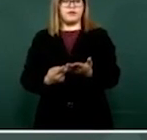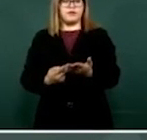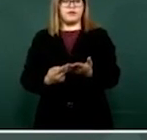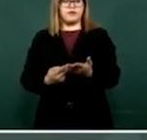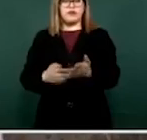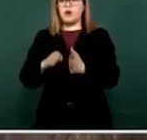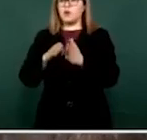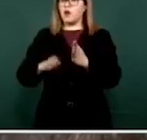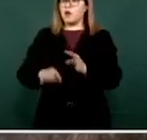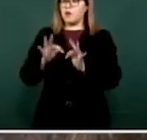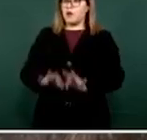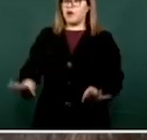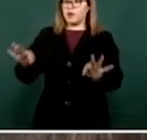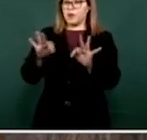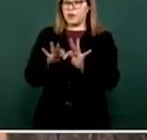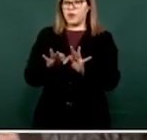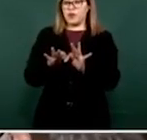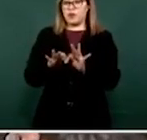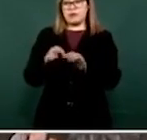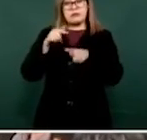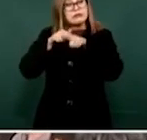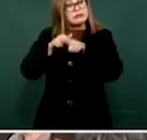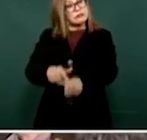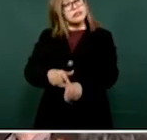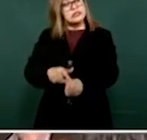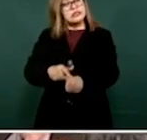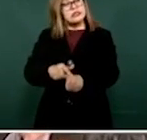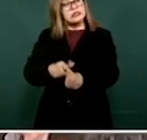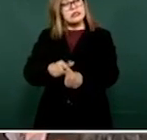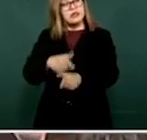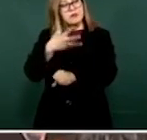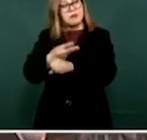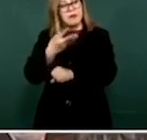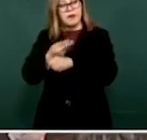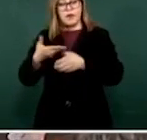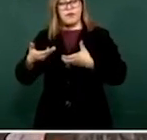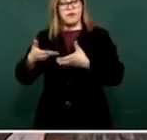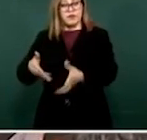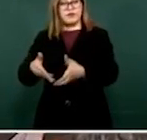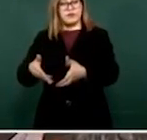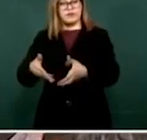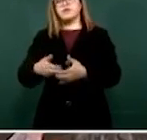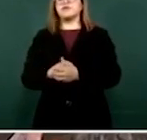que nos importa mucho, que es el mantenimiento de las carreteras.